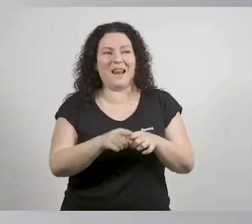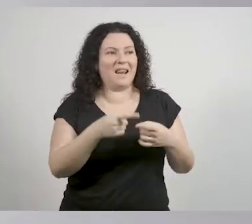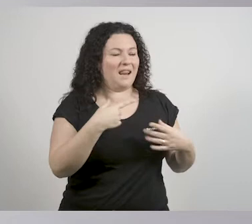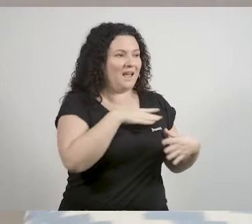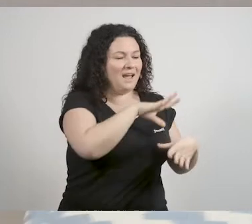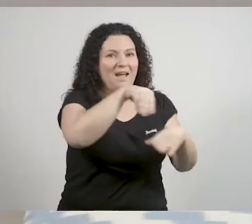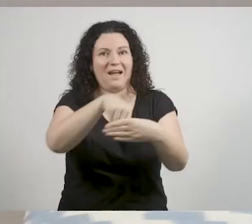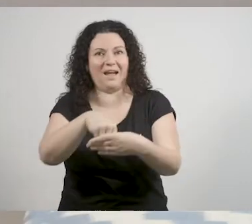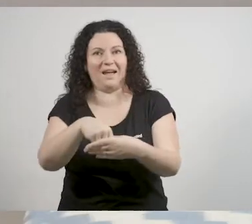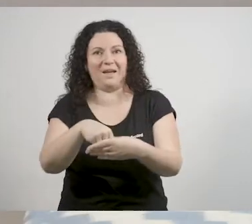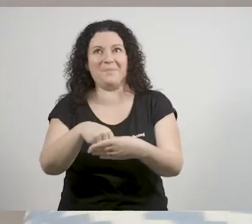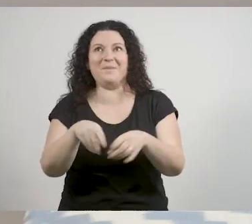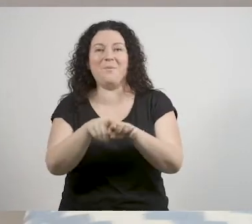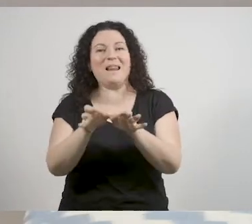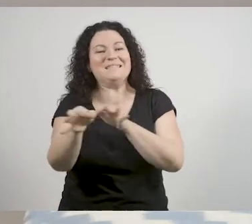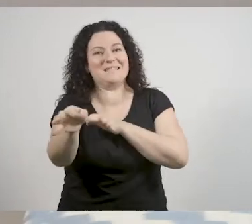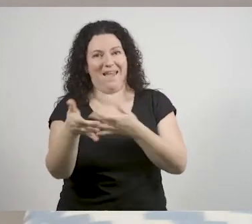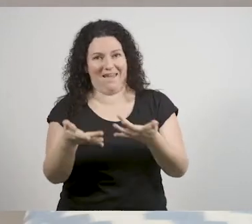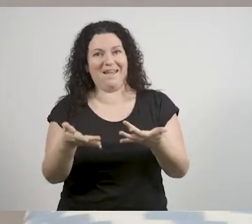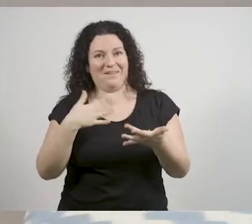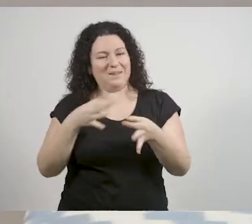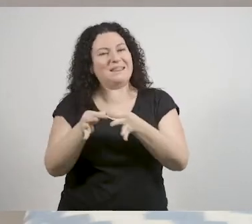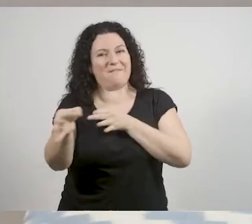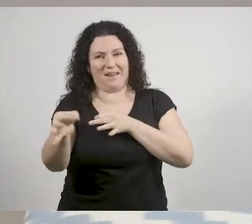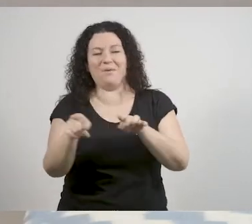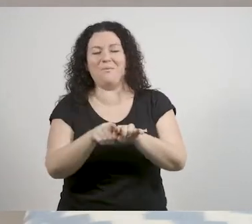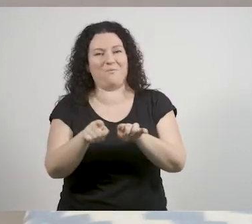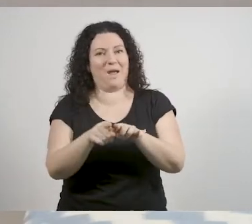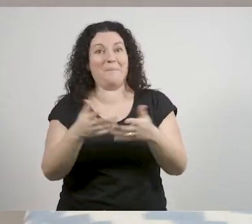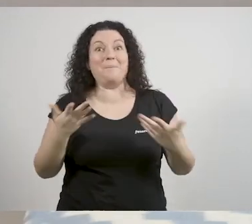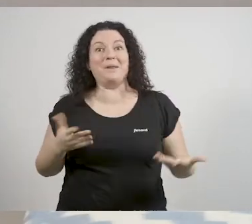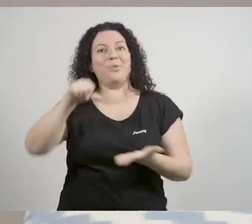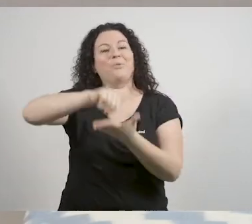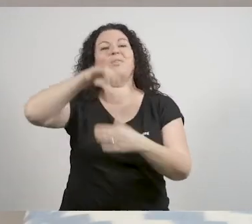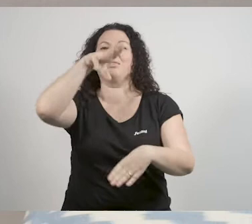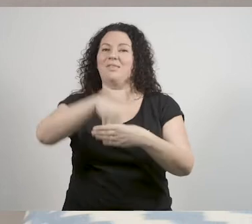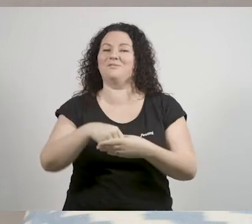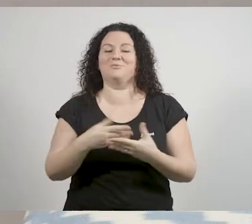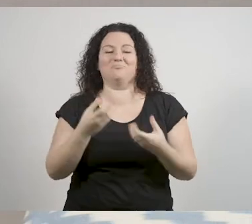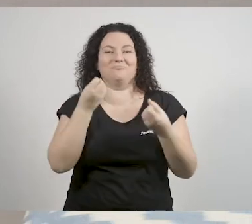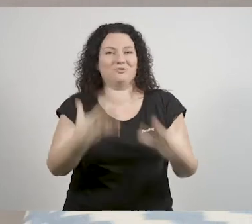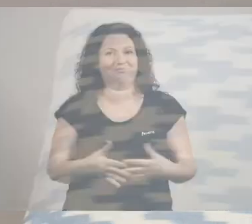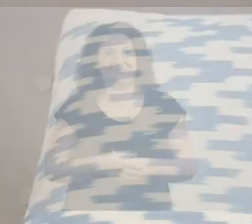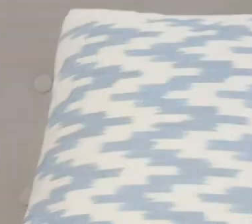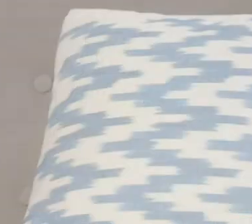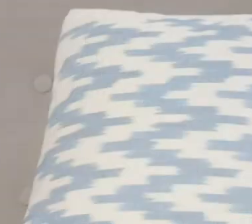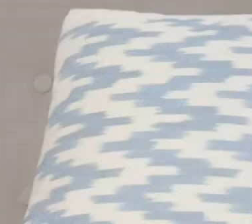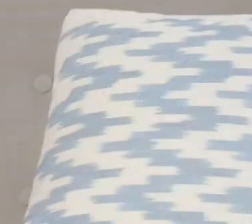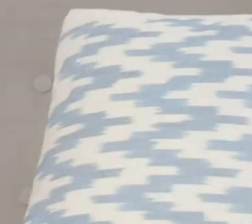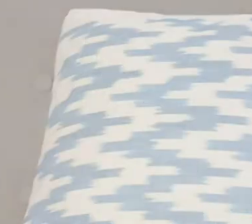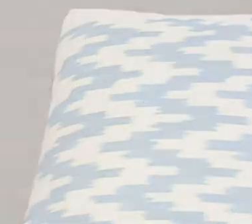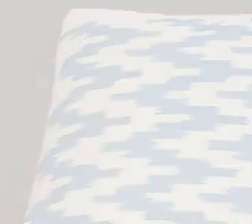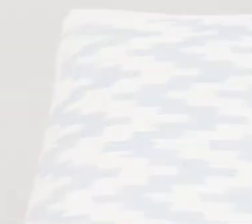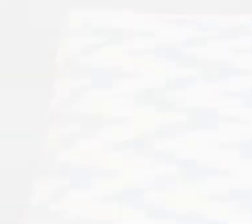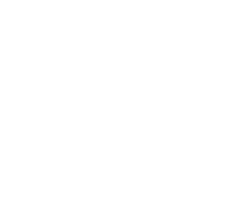mar. O sea, era como trasladarme a mi isla, pero dentro de la ciudad. Tenía todo lo que yo